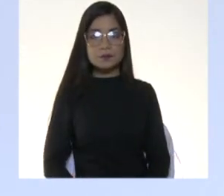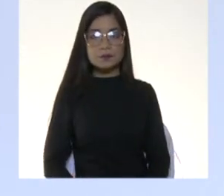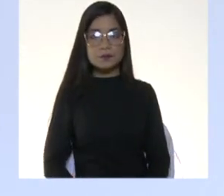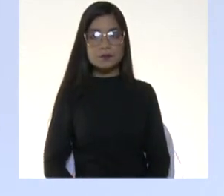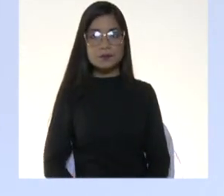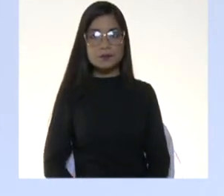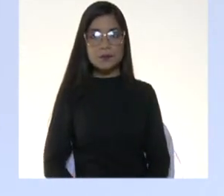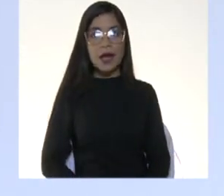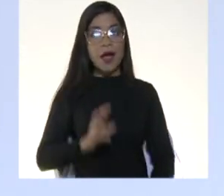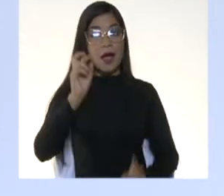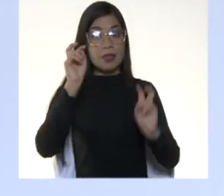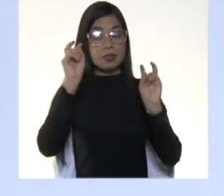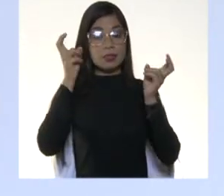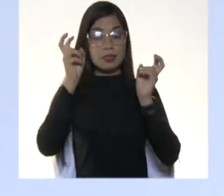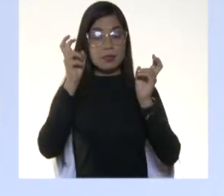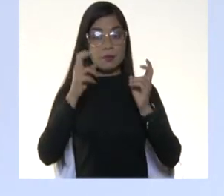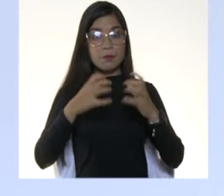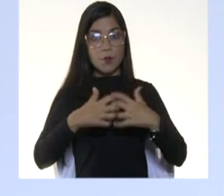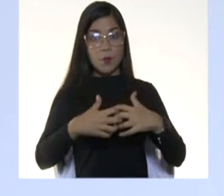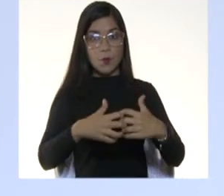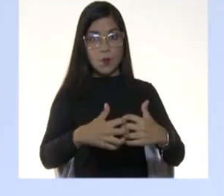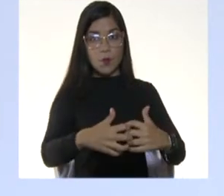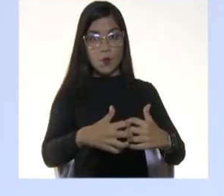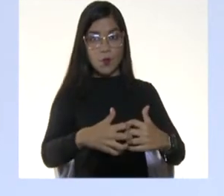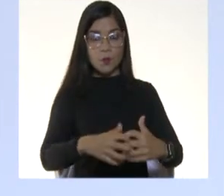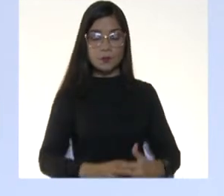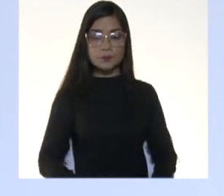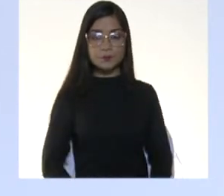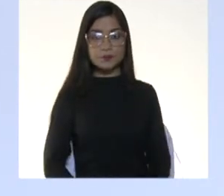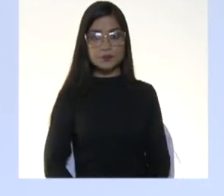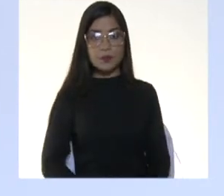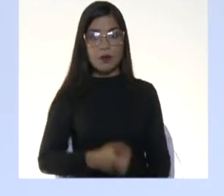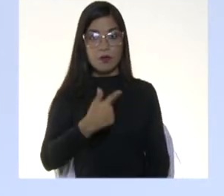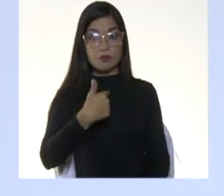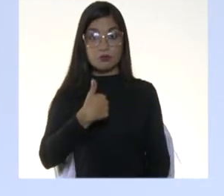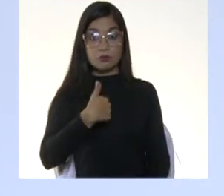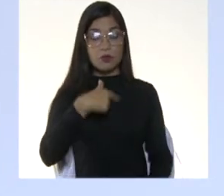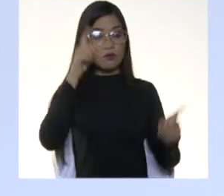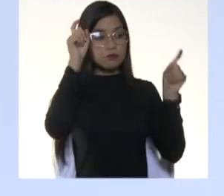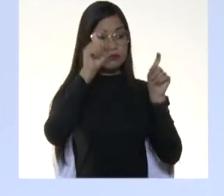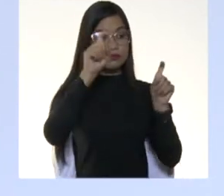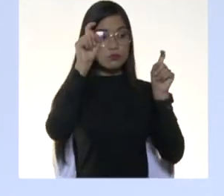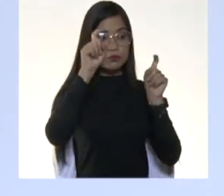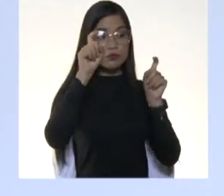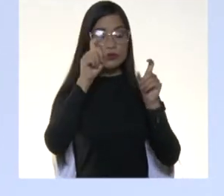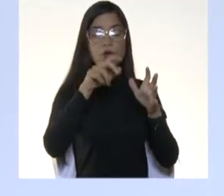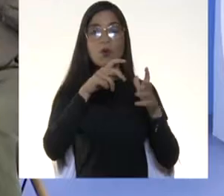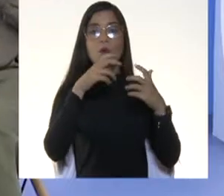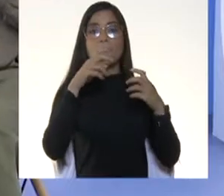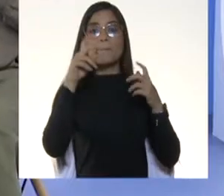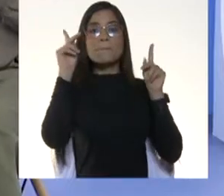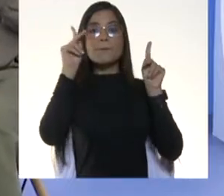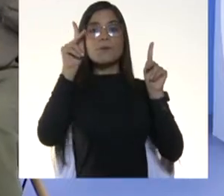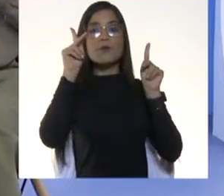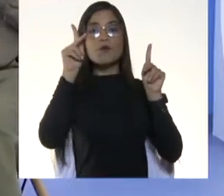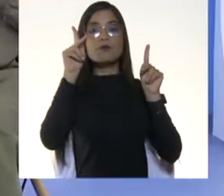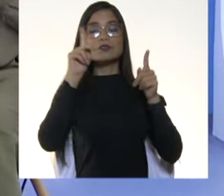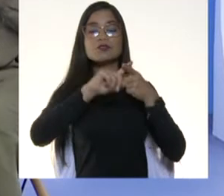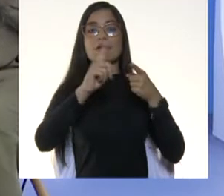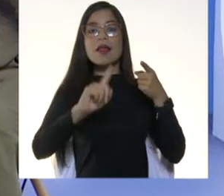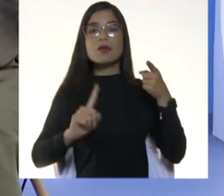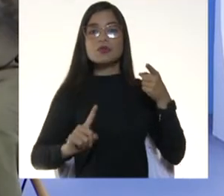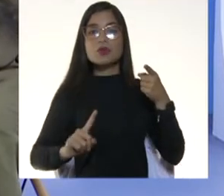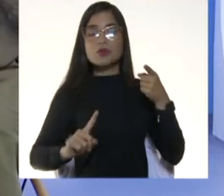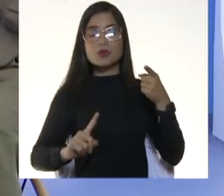lo productivo. O sea, ya la dinámica es que yo te estoy formando un profesor en electrónica. en el área para ir a nuestras escuelas